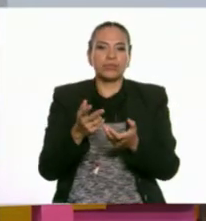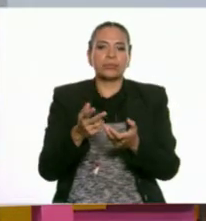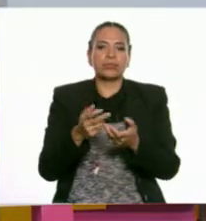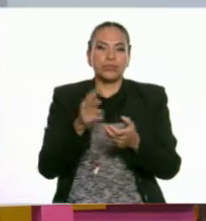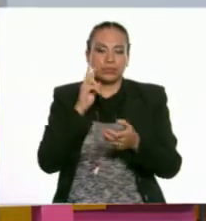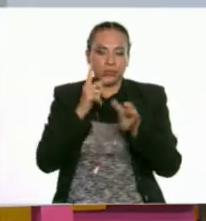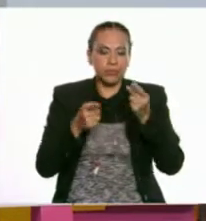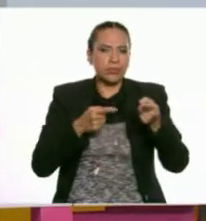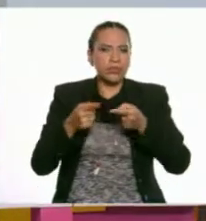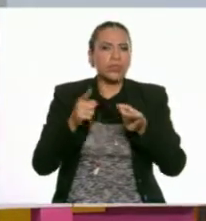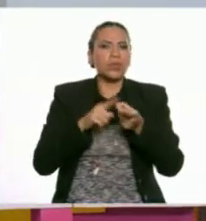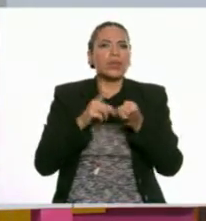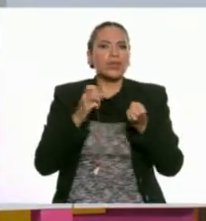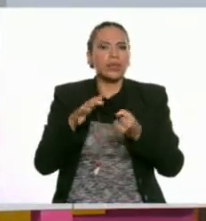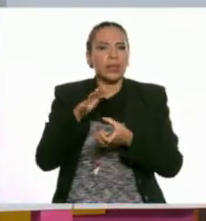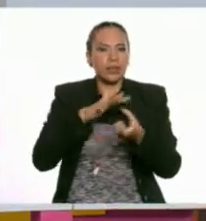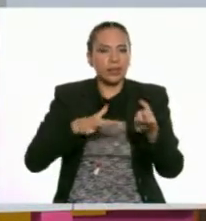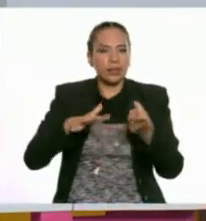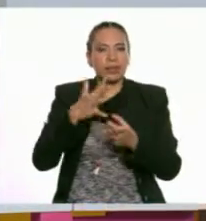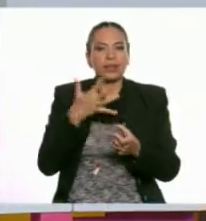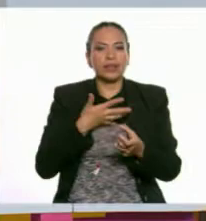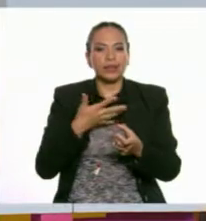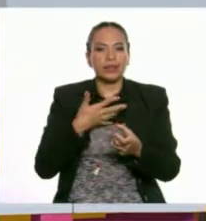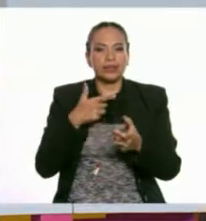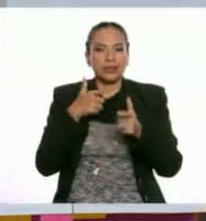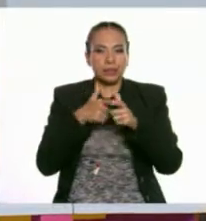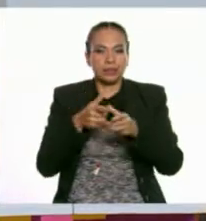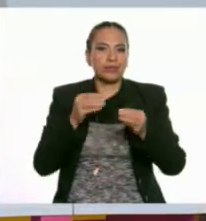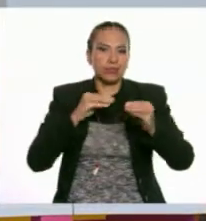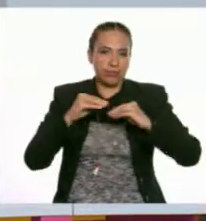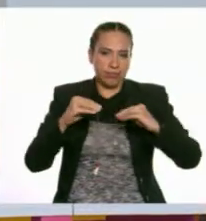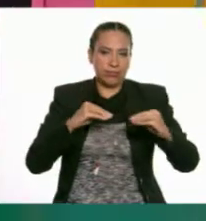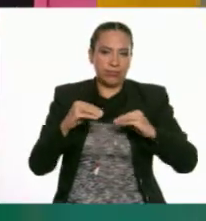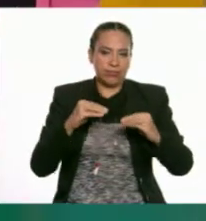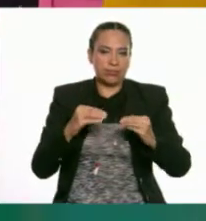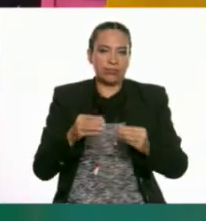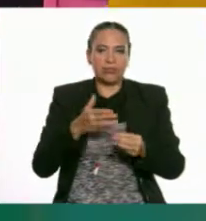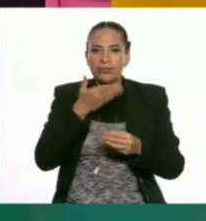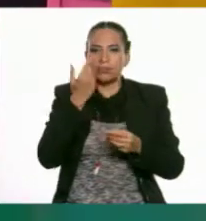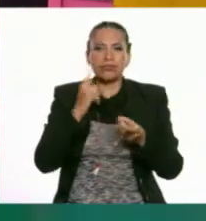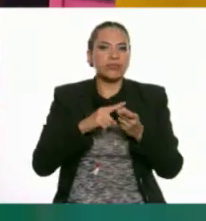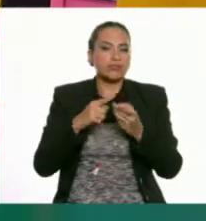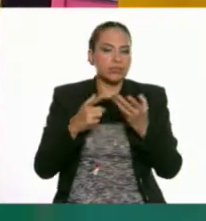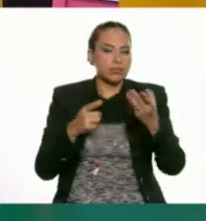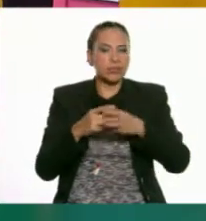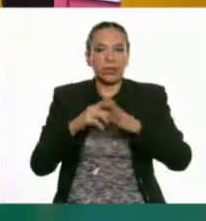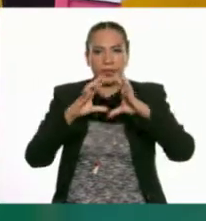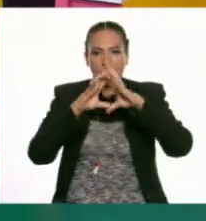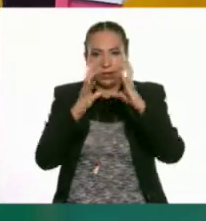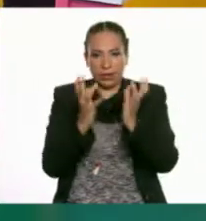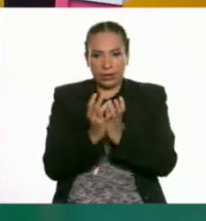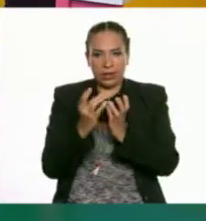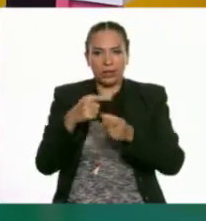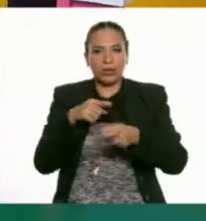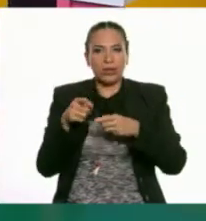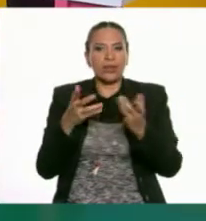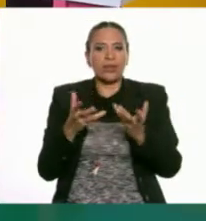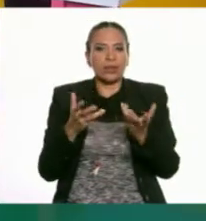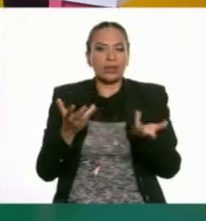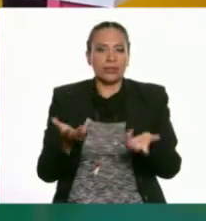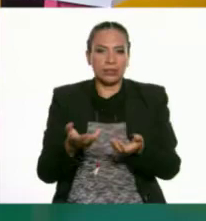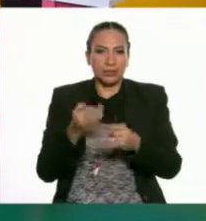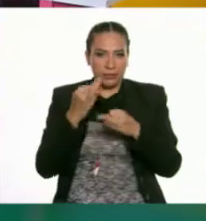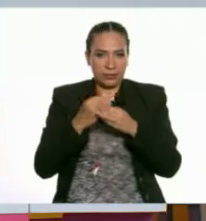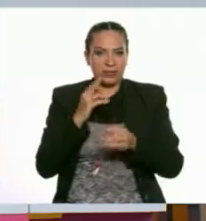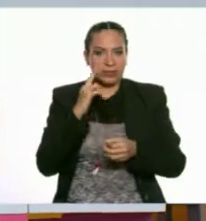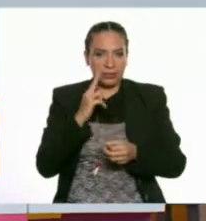va a detectar ese nuevo campo magnético que tiene cerca y se va a mover. Porque no va a saber a cuál seguir, al de la Tierra o al que estamos generando.